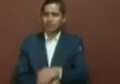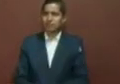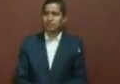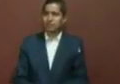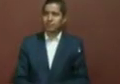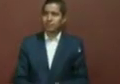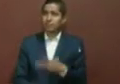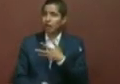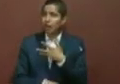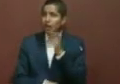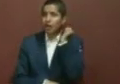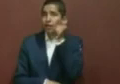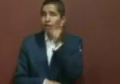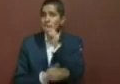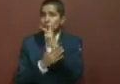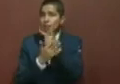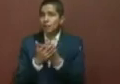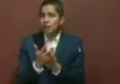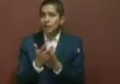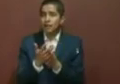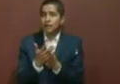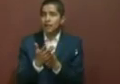algún plan para que